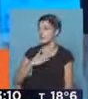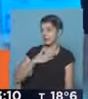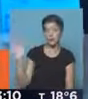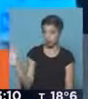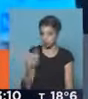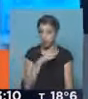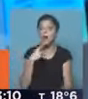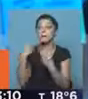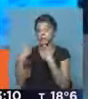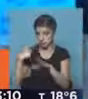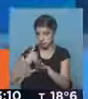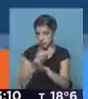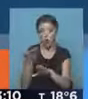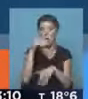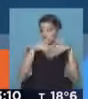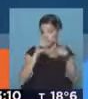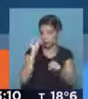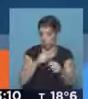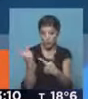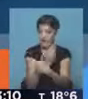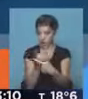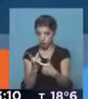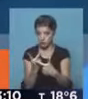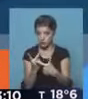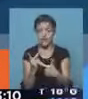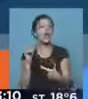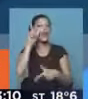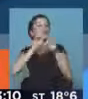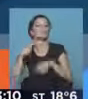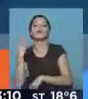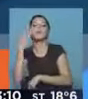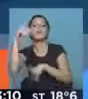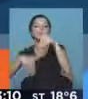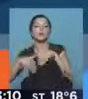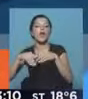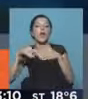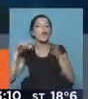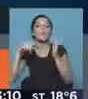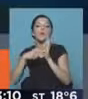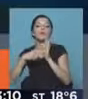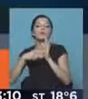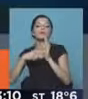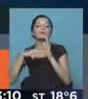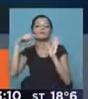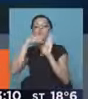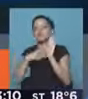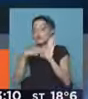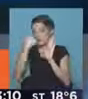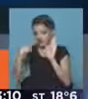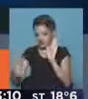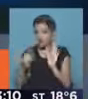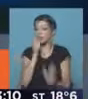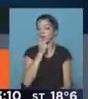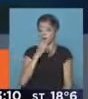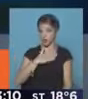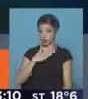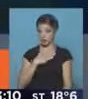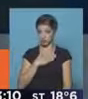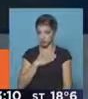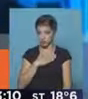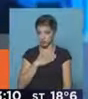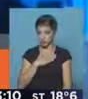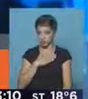y en las elecciones comunes, la gente votamos todos por motivos muy distintos. Un porcentaje muy importante de nosotros le damos muy poca